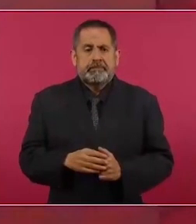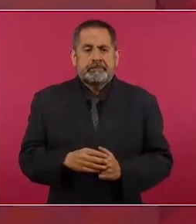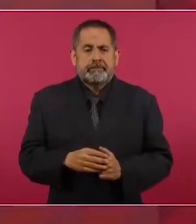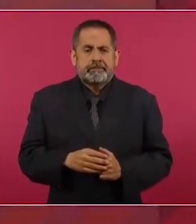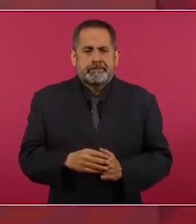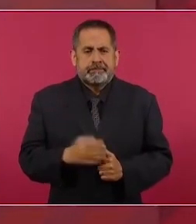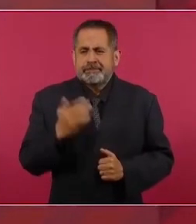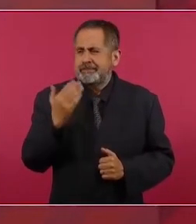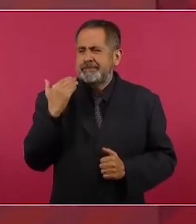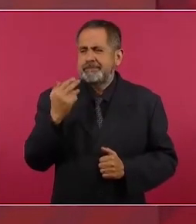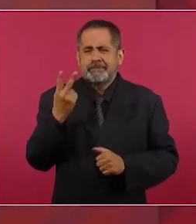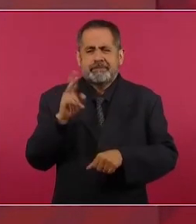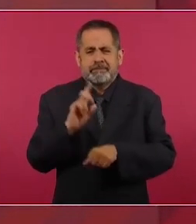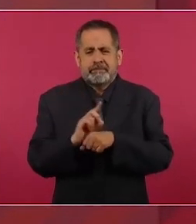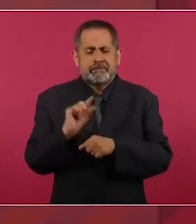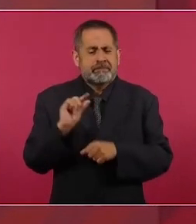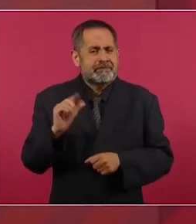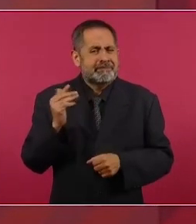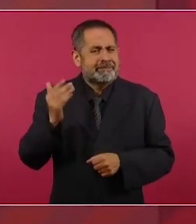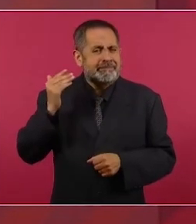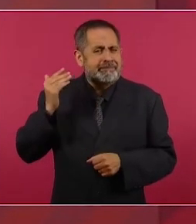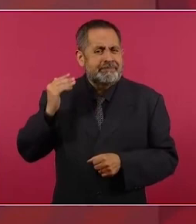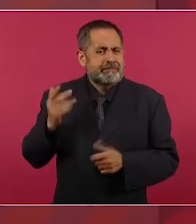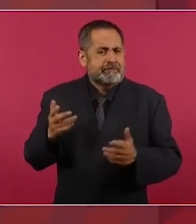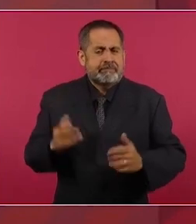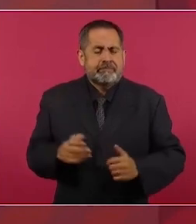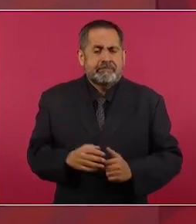Hace como 2 días,